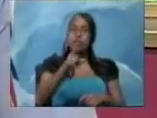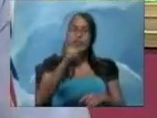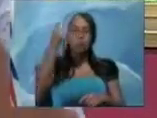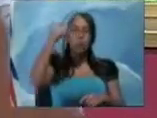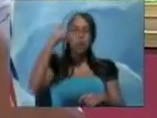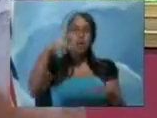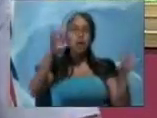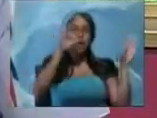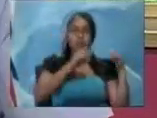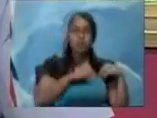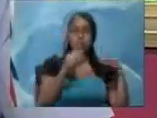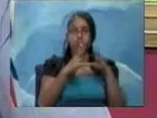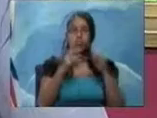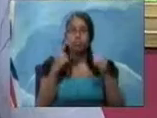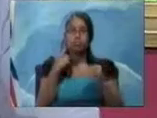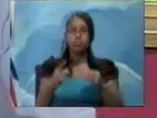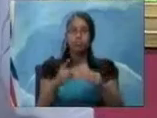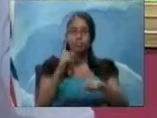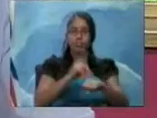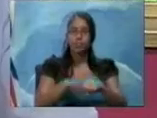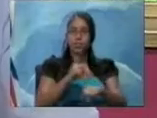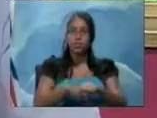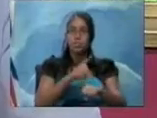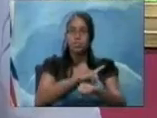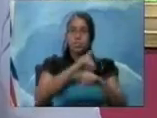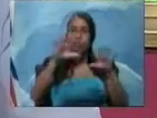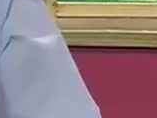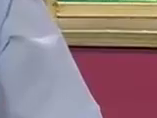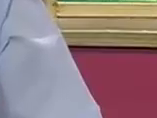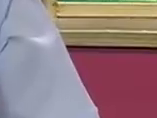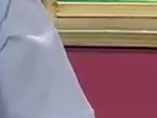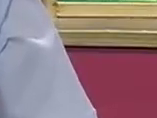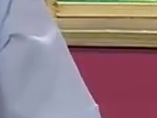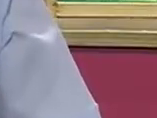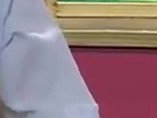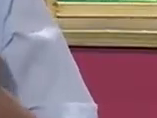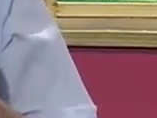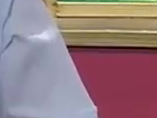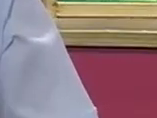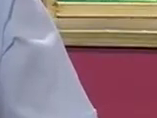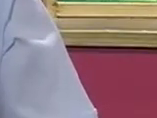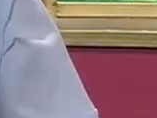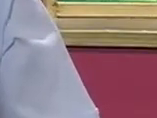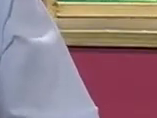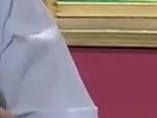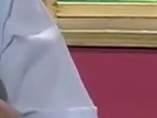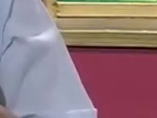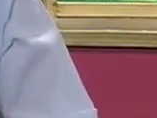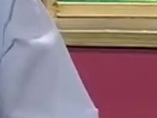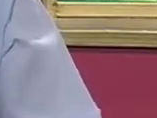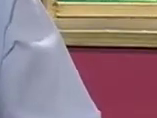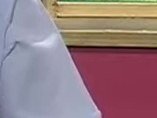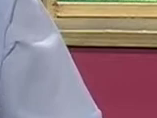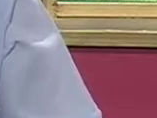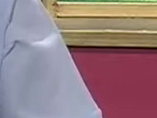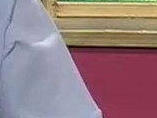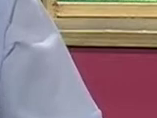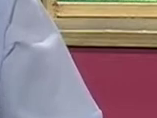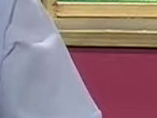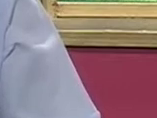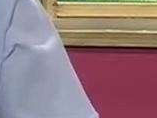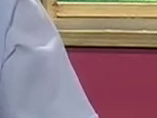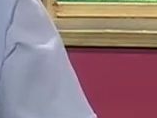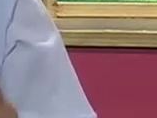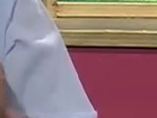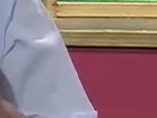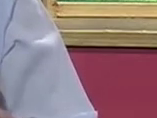aceptable el tiempo de salvación y dice el versículo 42 y perseveraban en la doctrina de los